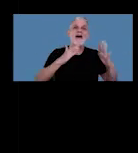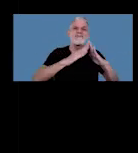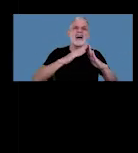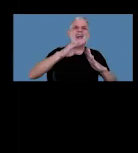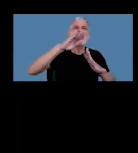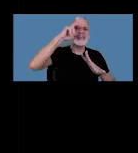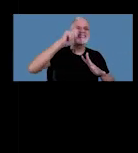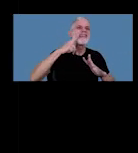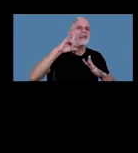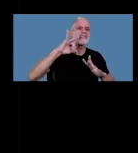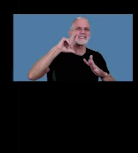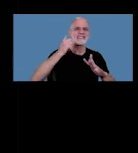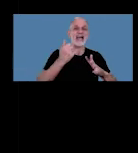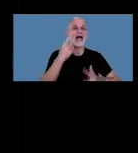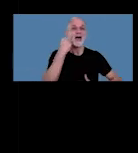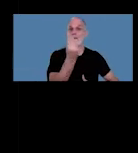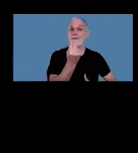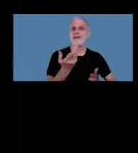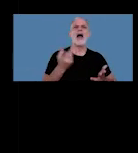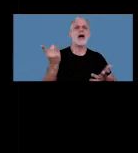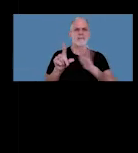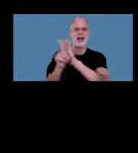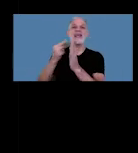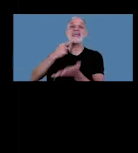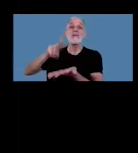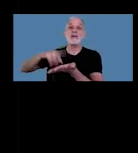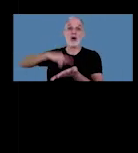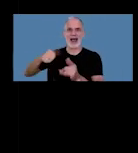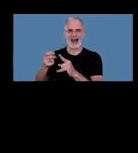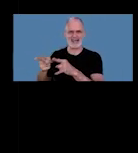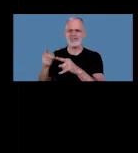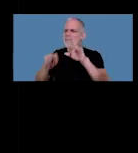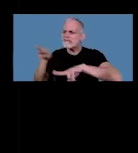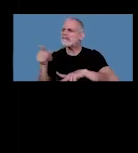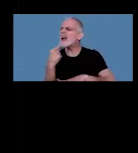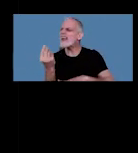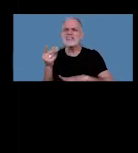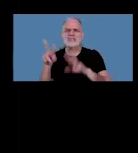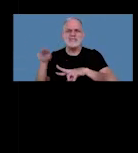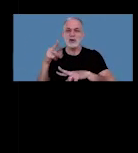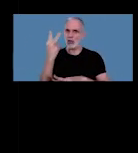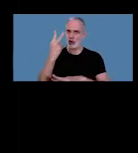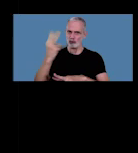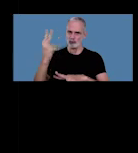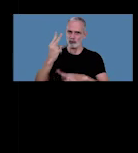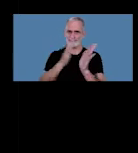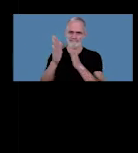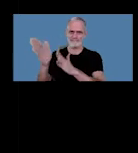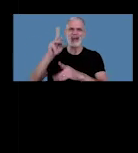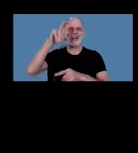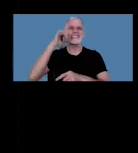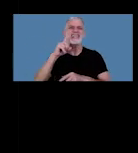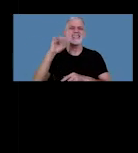residencia, nos remitimos a la ley de impuesto a las ganancias. La ley de impuesto a las ganancias tiene dos tratamientos de residencia que siempre